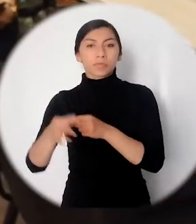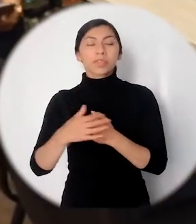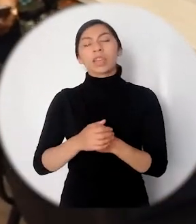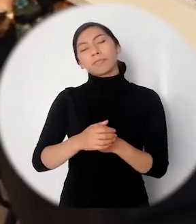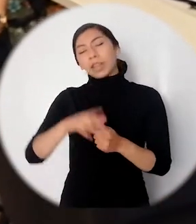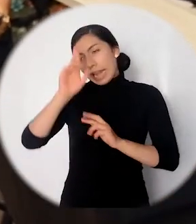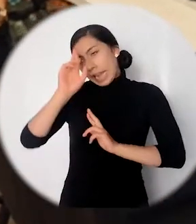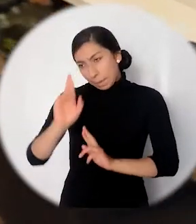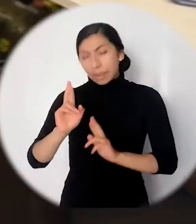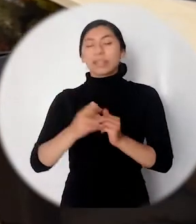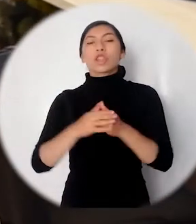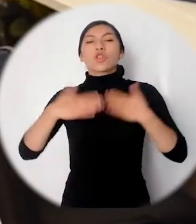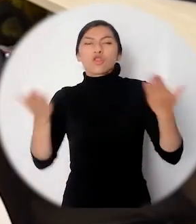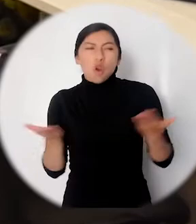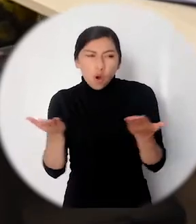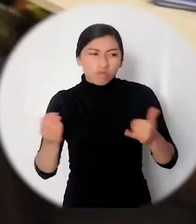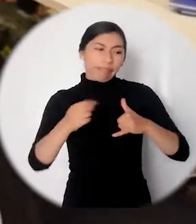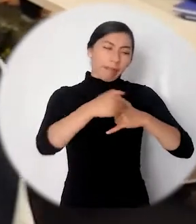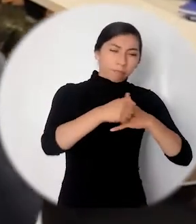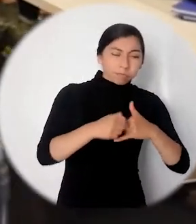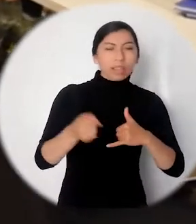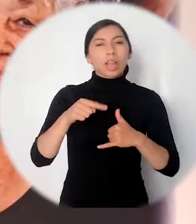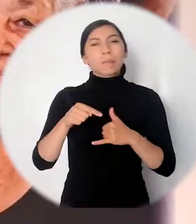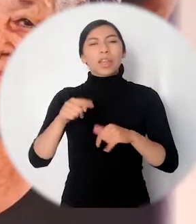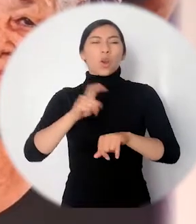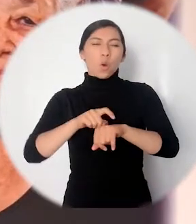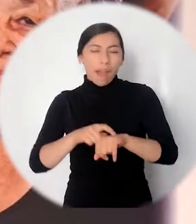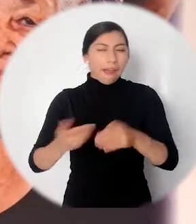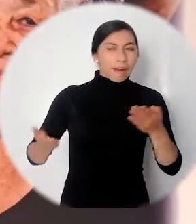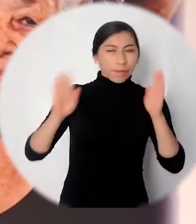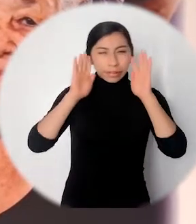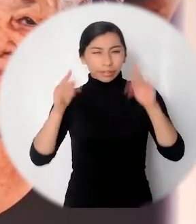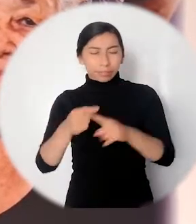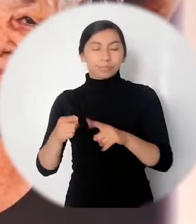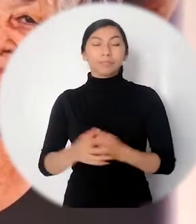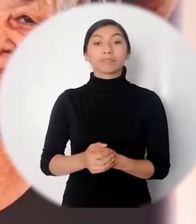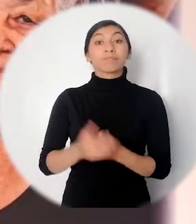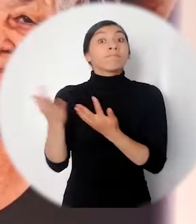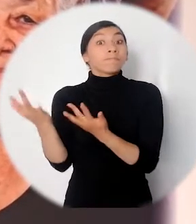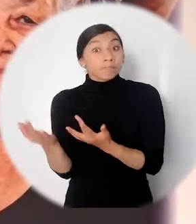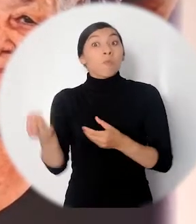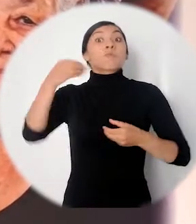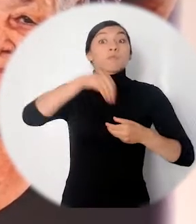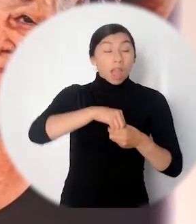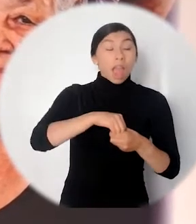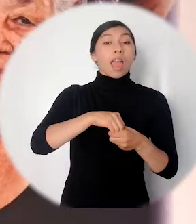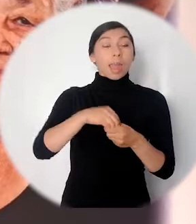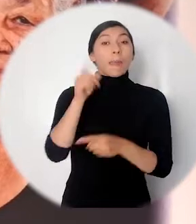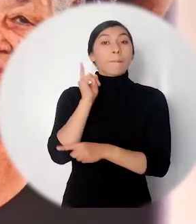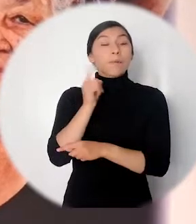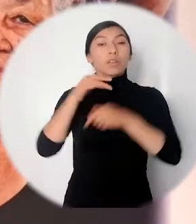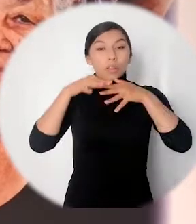sus dinámicas y su ubicación geográfica. Esperamos que esto sea implementación de la política pública en los territorios que